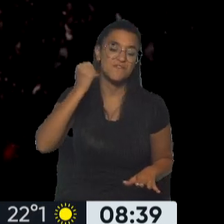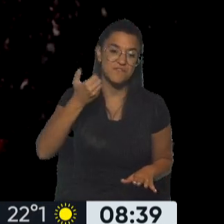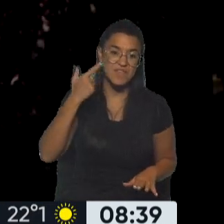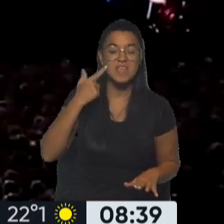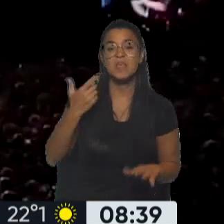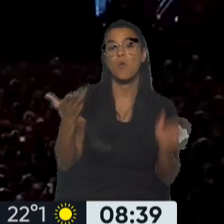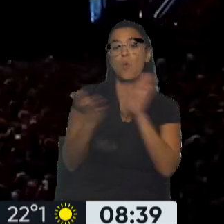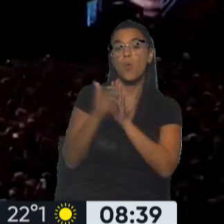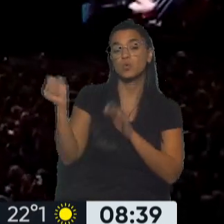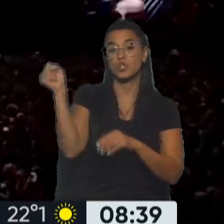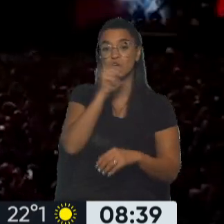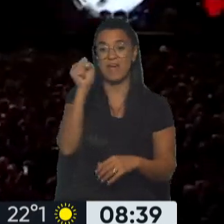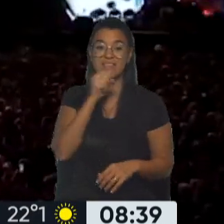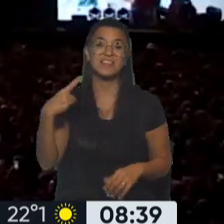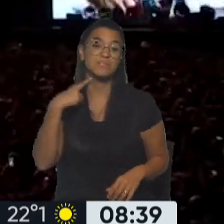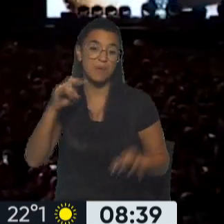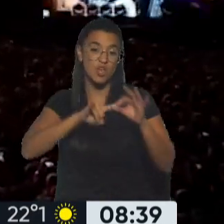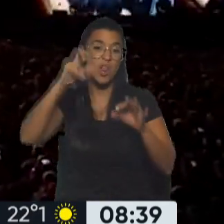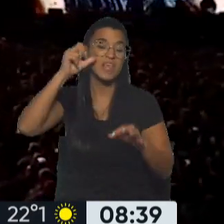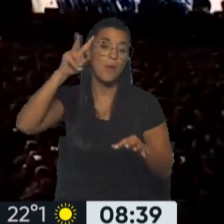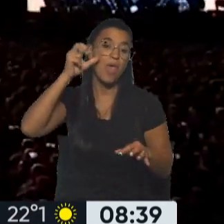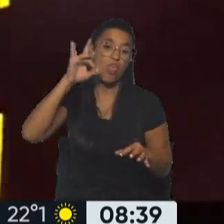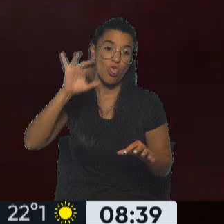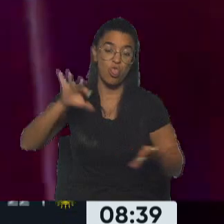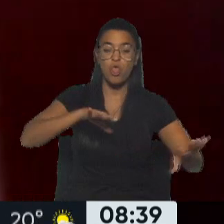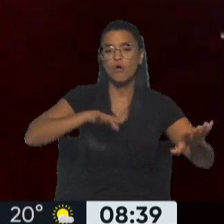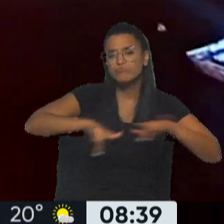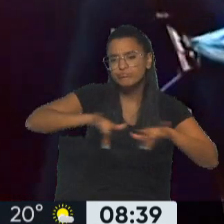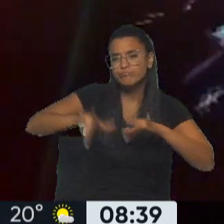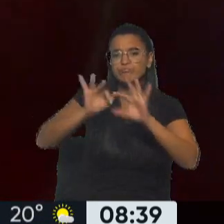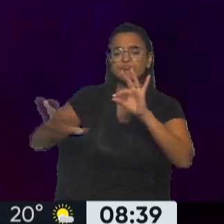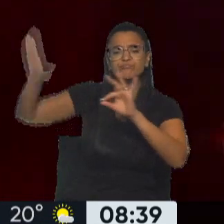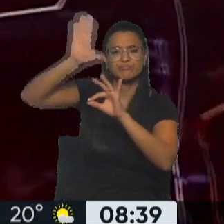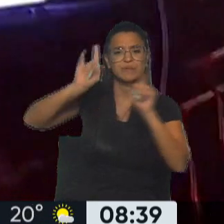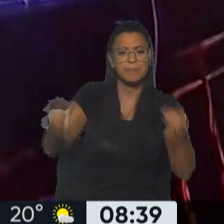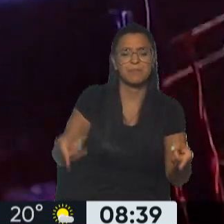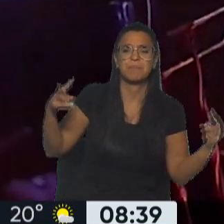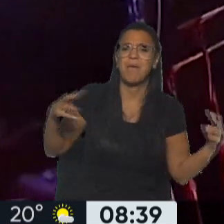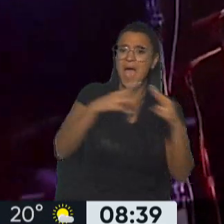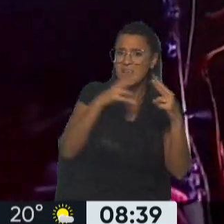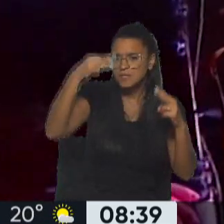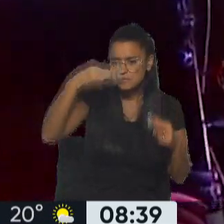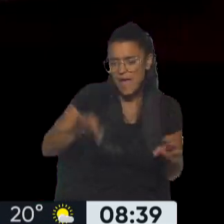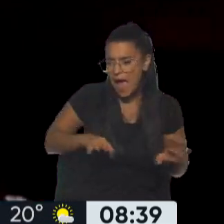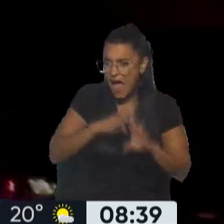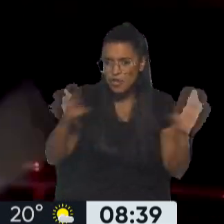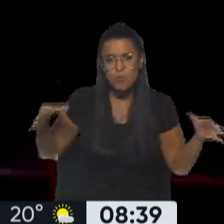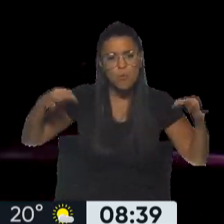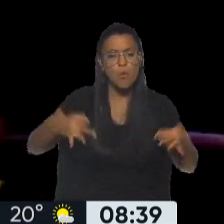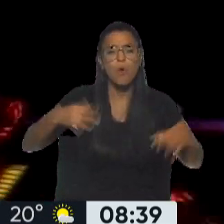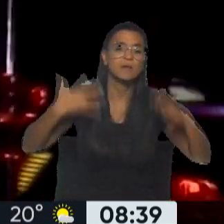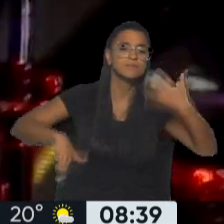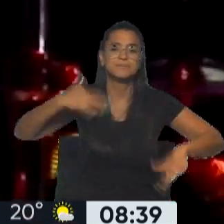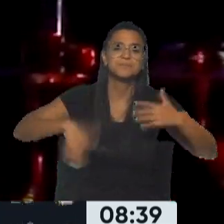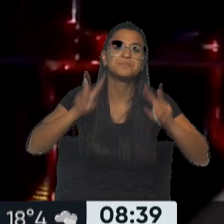español Quevedo. La rompía como DJ en escenarios europeos como el Lollapalooza de París. La verdad, añazo de Bizarrap. Nos